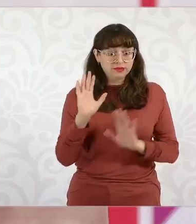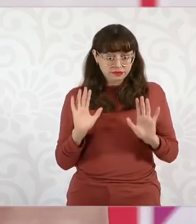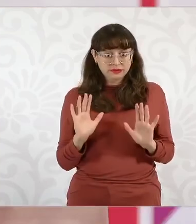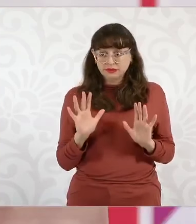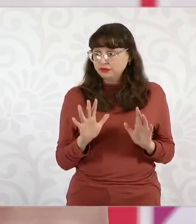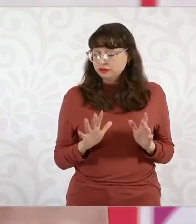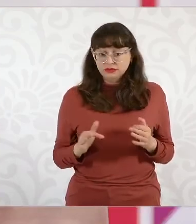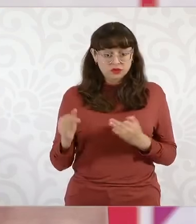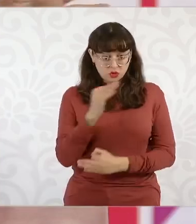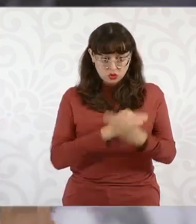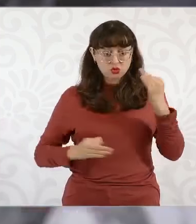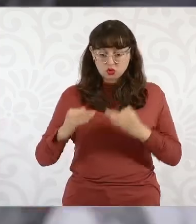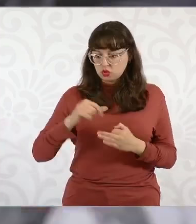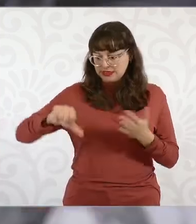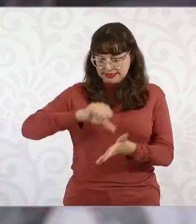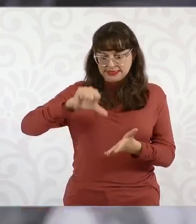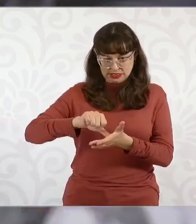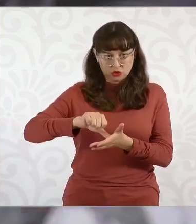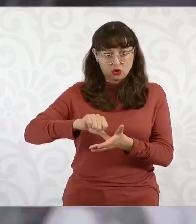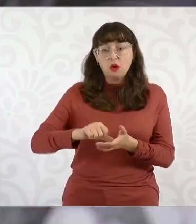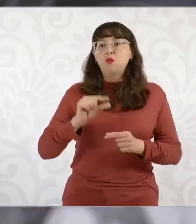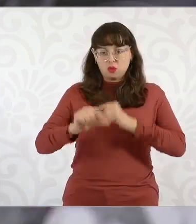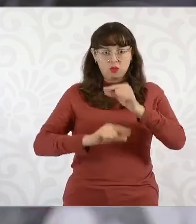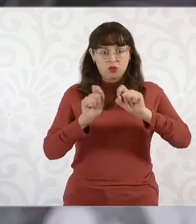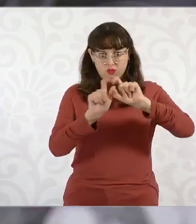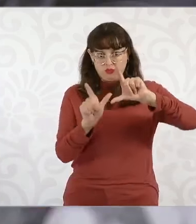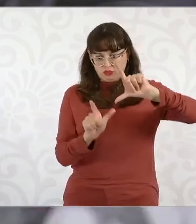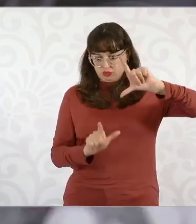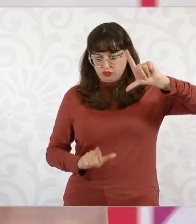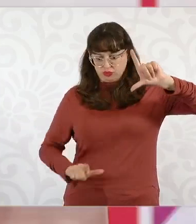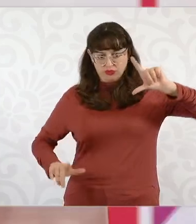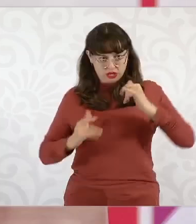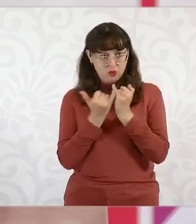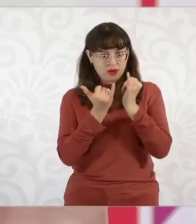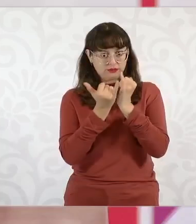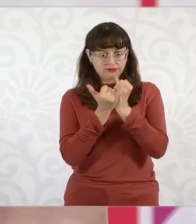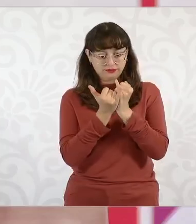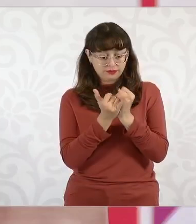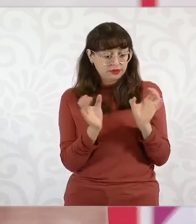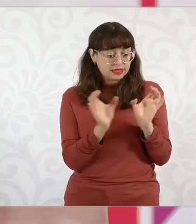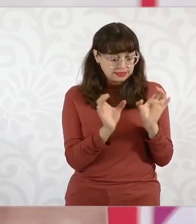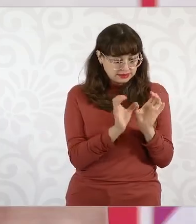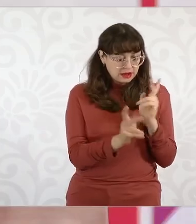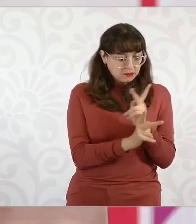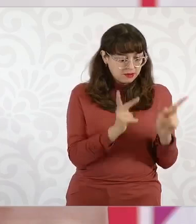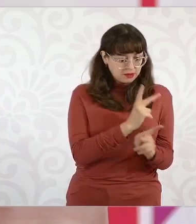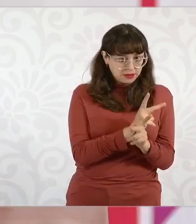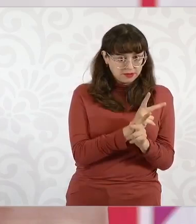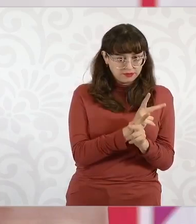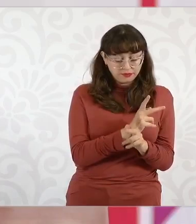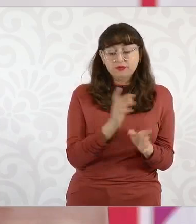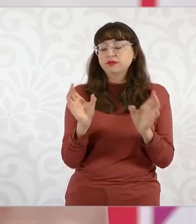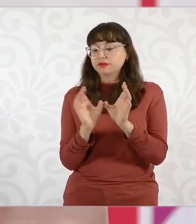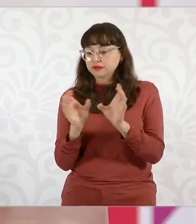Valle de México, y se está creciendo a nivel nacional, tienes el certificado de tu escuela y además se cambiaron los planes